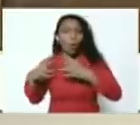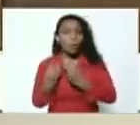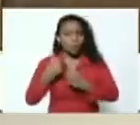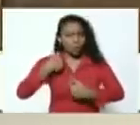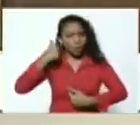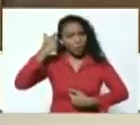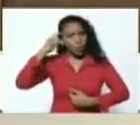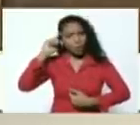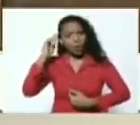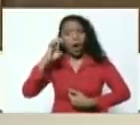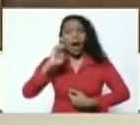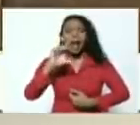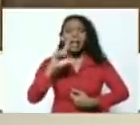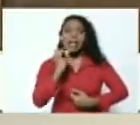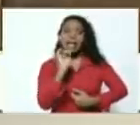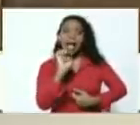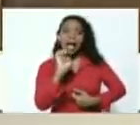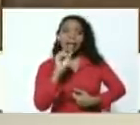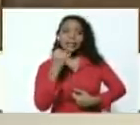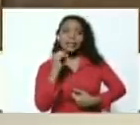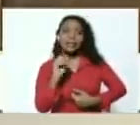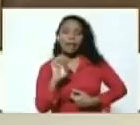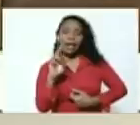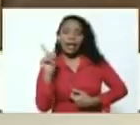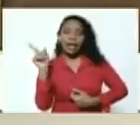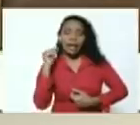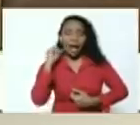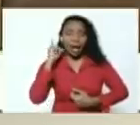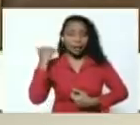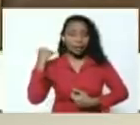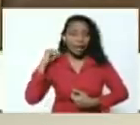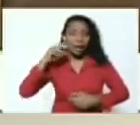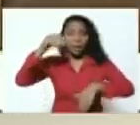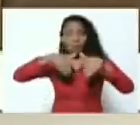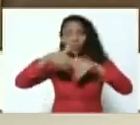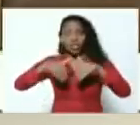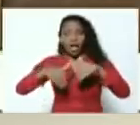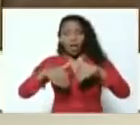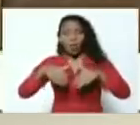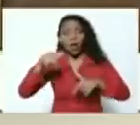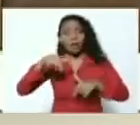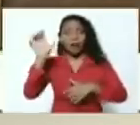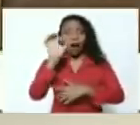recuerdo, Eliezer Otaiza, por ejemplo, constituyente más votado de Caracas, Eliezer.